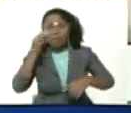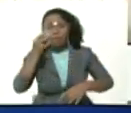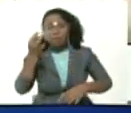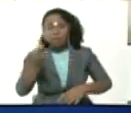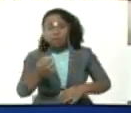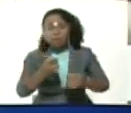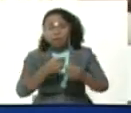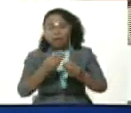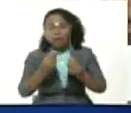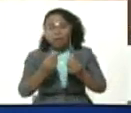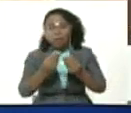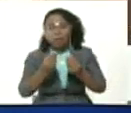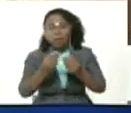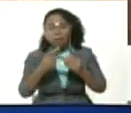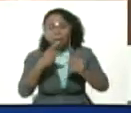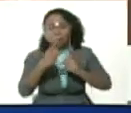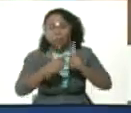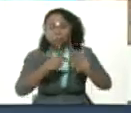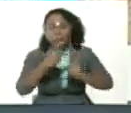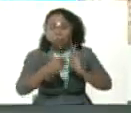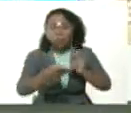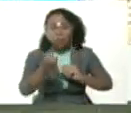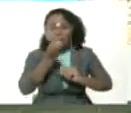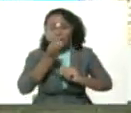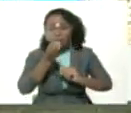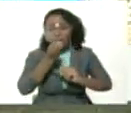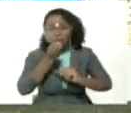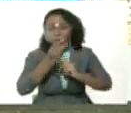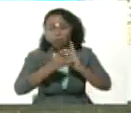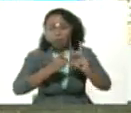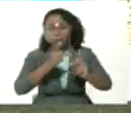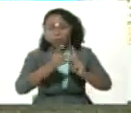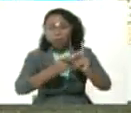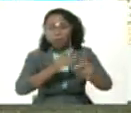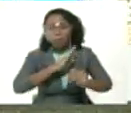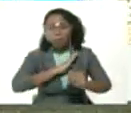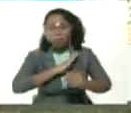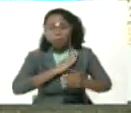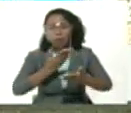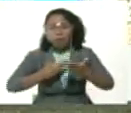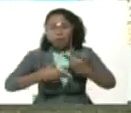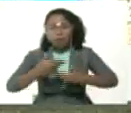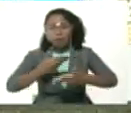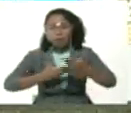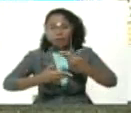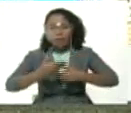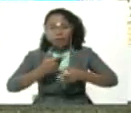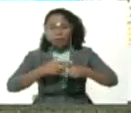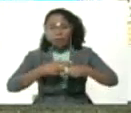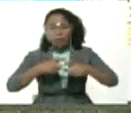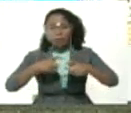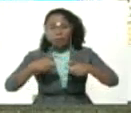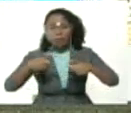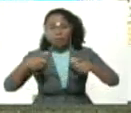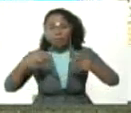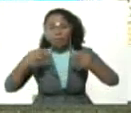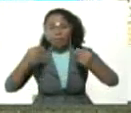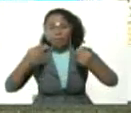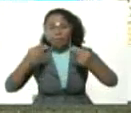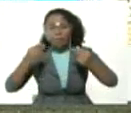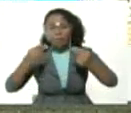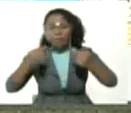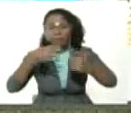la economía que produce alimentos, que produce bienes, servicios, el crecimiento de la economía